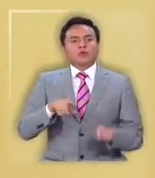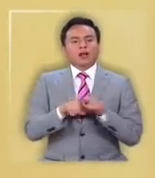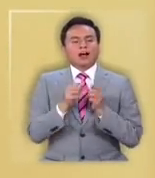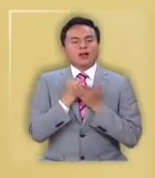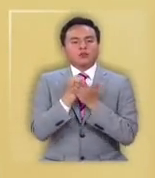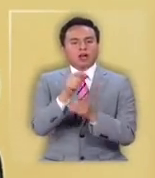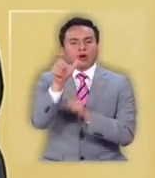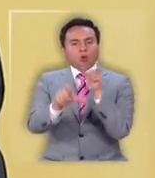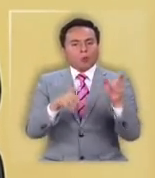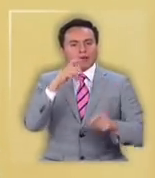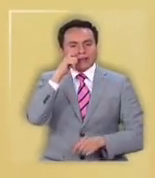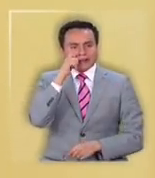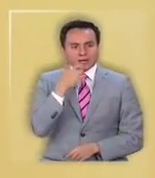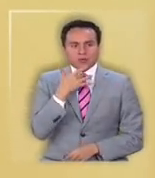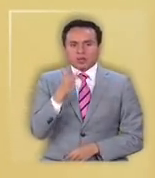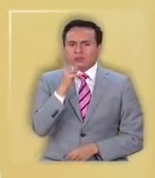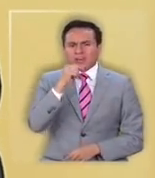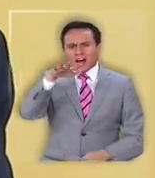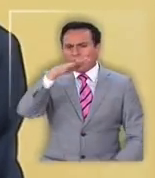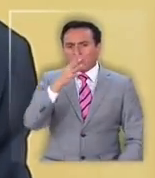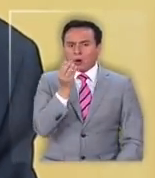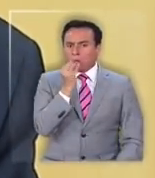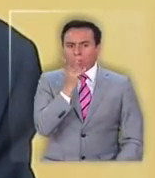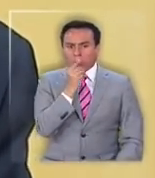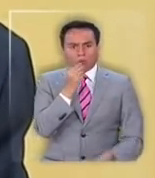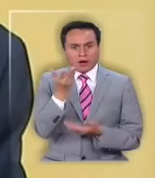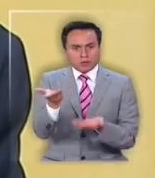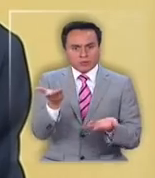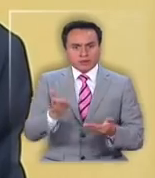ayuda humanitaria, porque no hay agua ni comida.